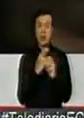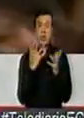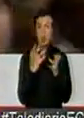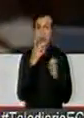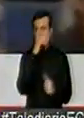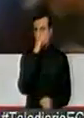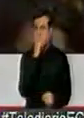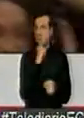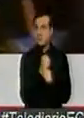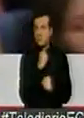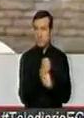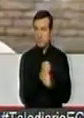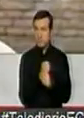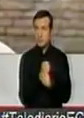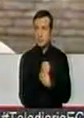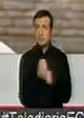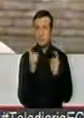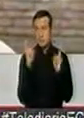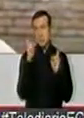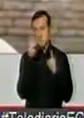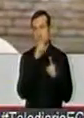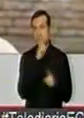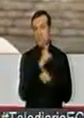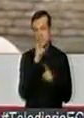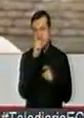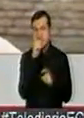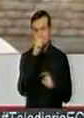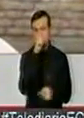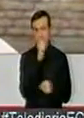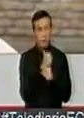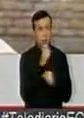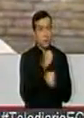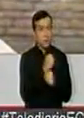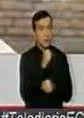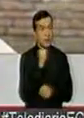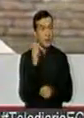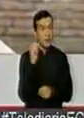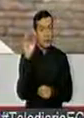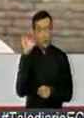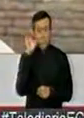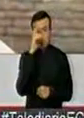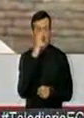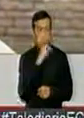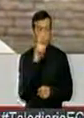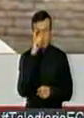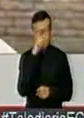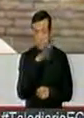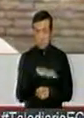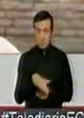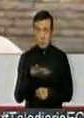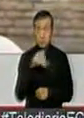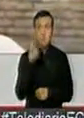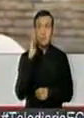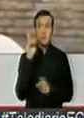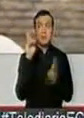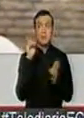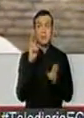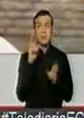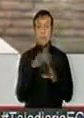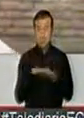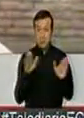plaza de empleo. Sí, se hace un poco complicado el hecho de conseguir un empleo en el ámbito hotelero, especialmente, qué sé yo, en